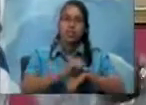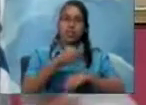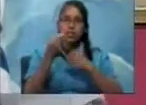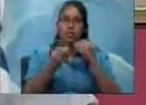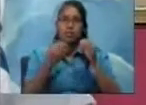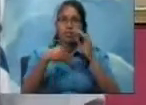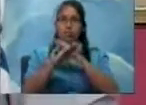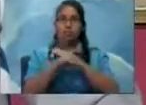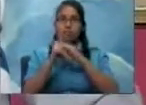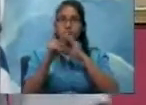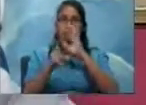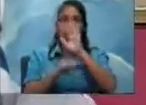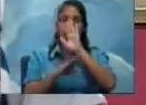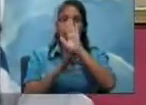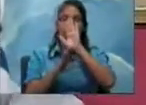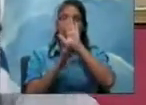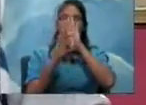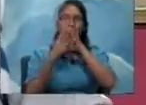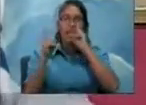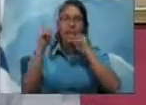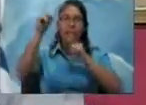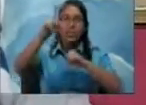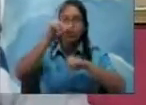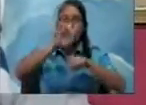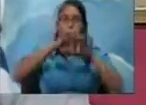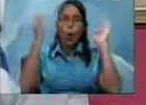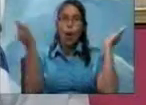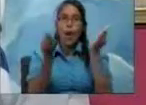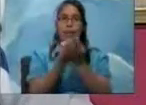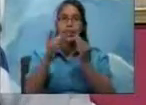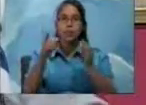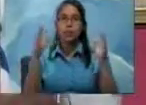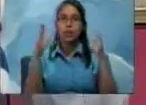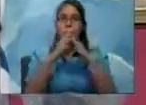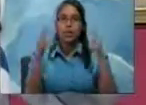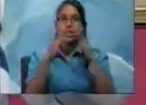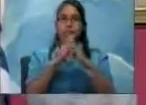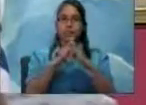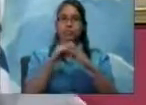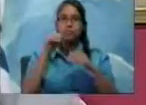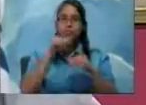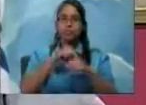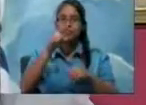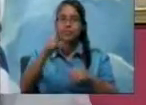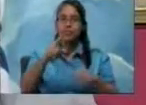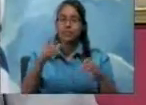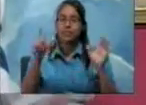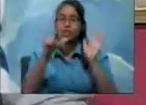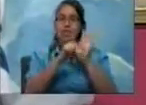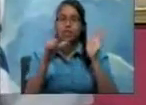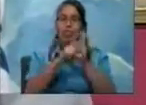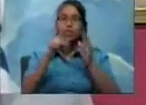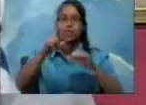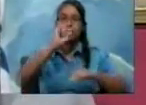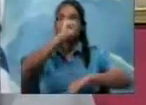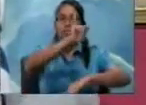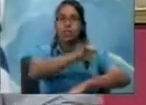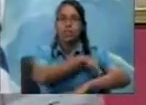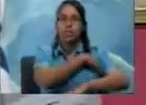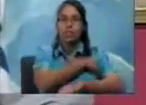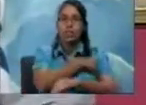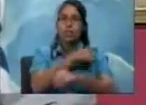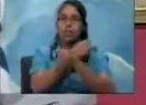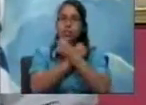s a después del culto en tu hogar en tu casa en el en el colegio en la universidad